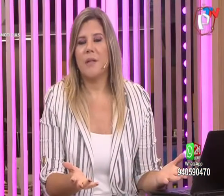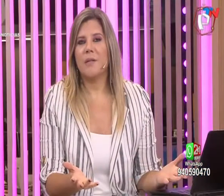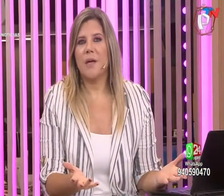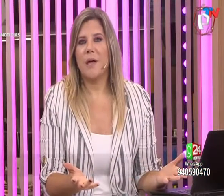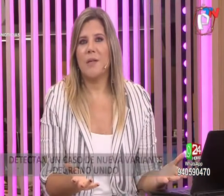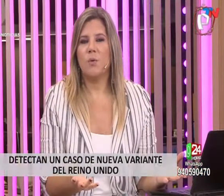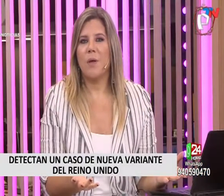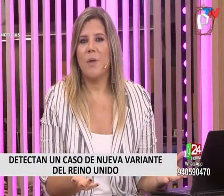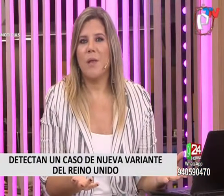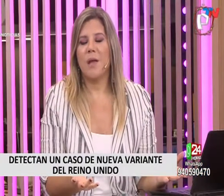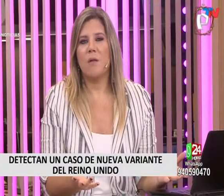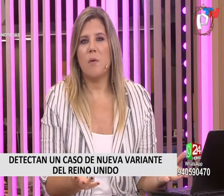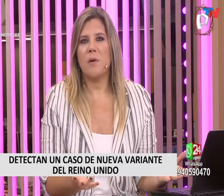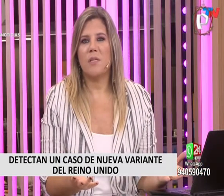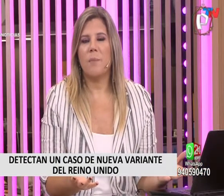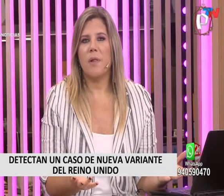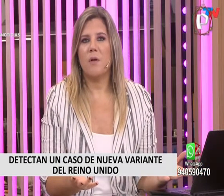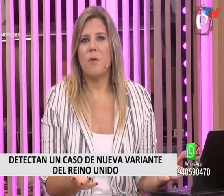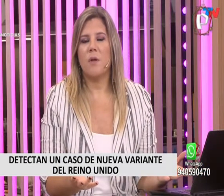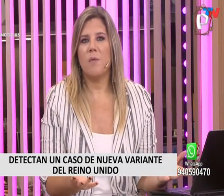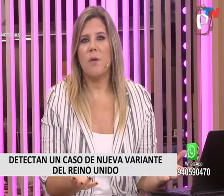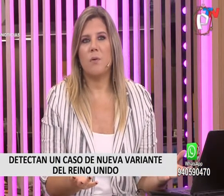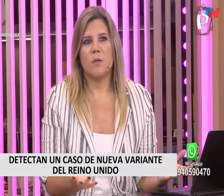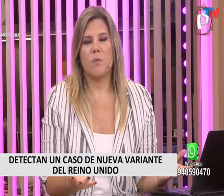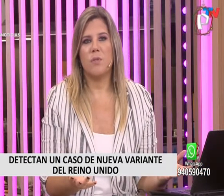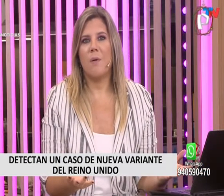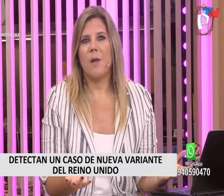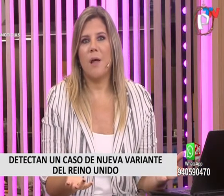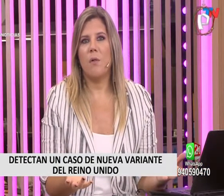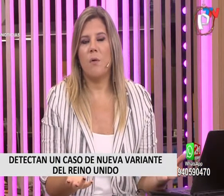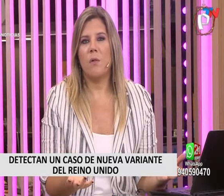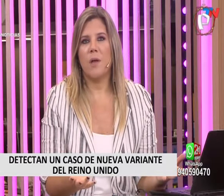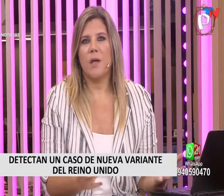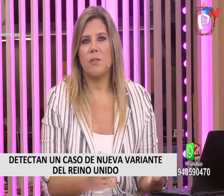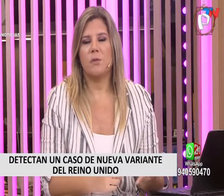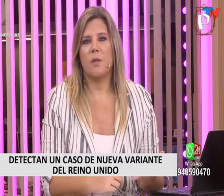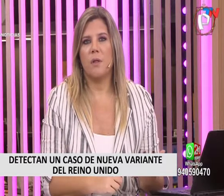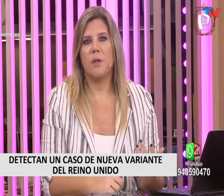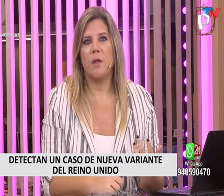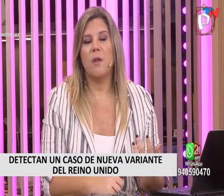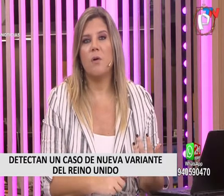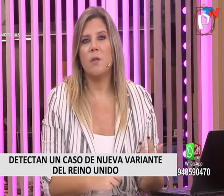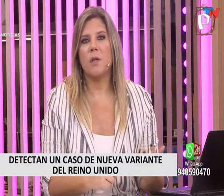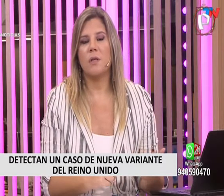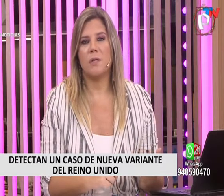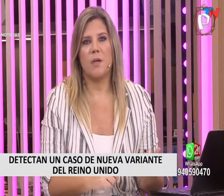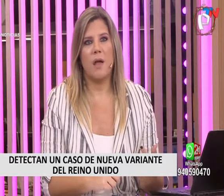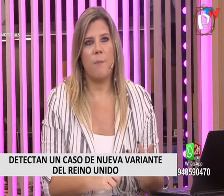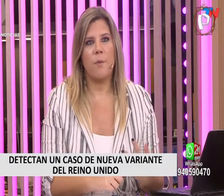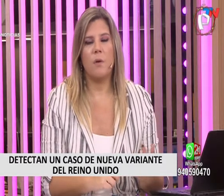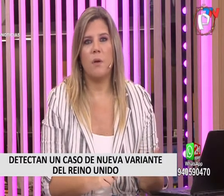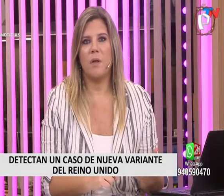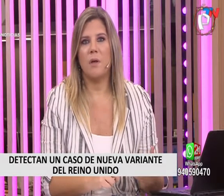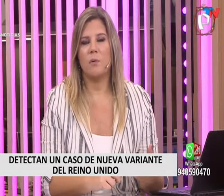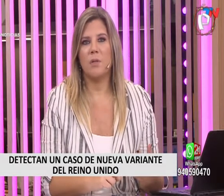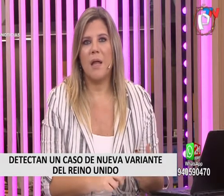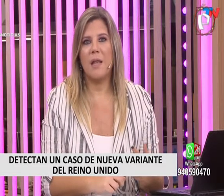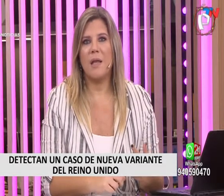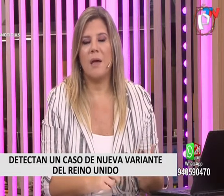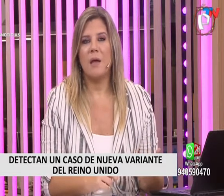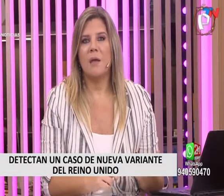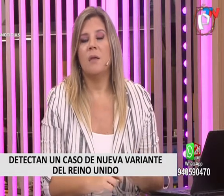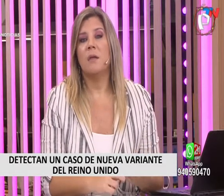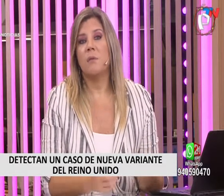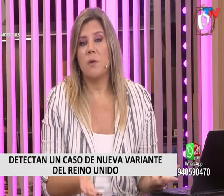iba a tardar en llegar a Sudamérica, la nueva cepa del coronavirus. Hemos hablado de casos desde Londres, en Japón, en